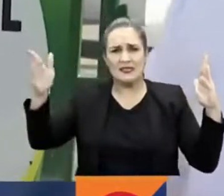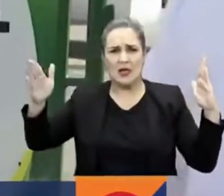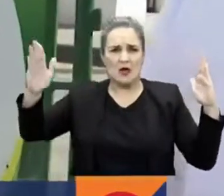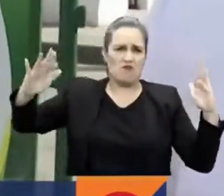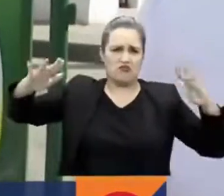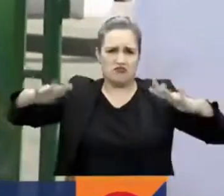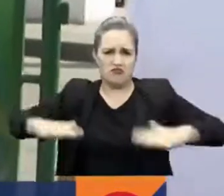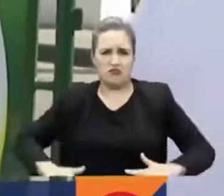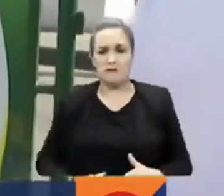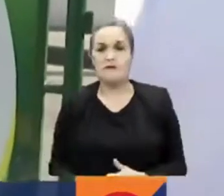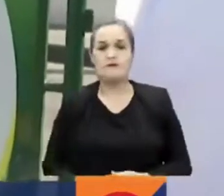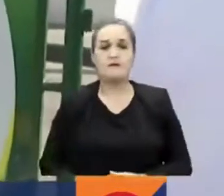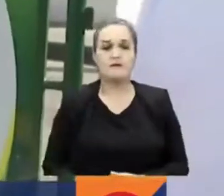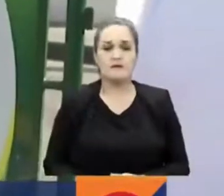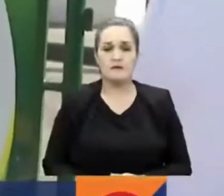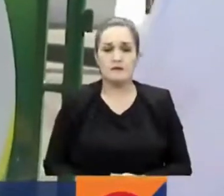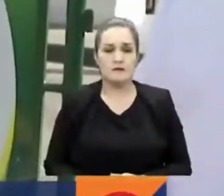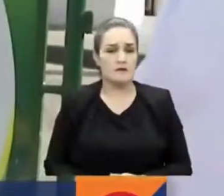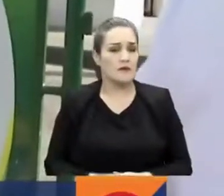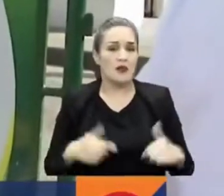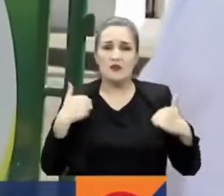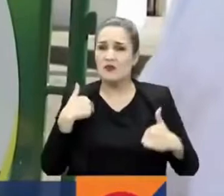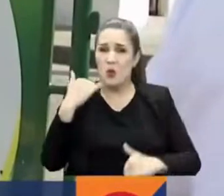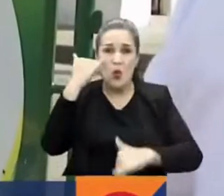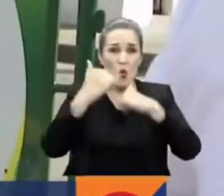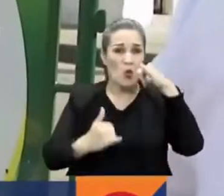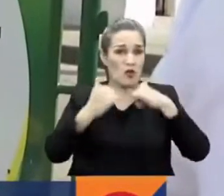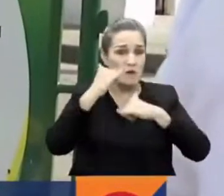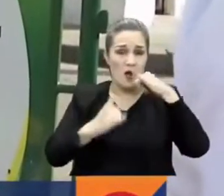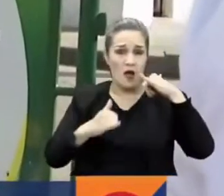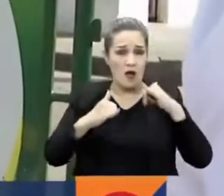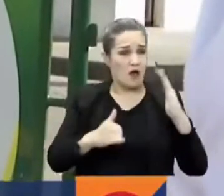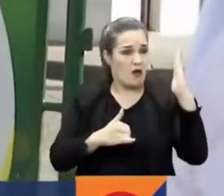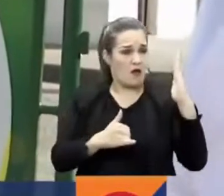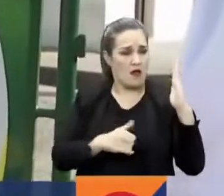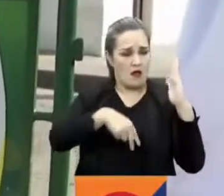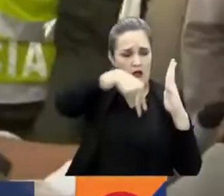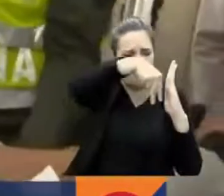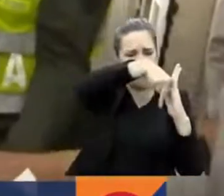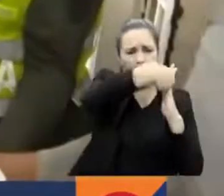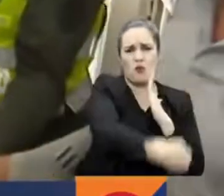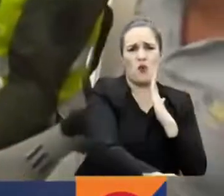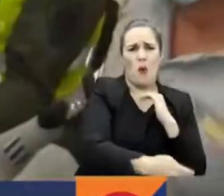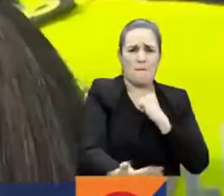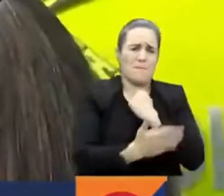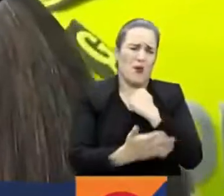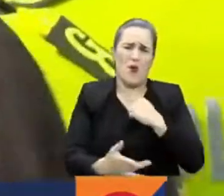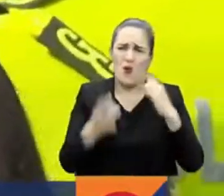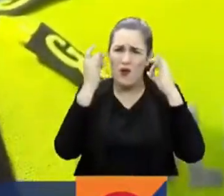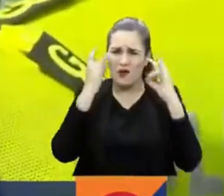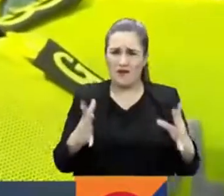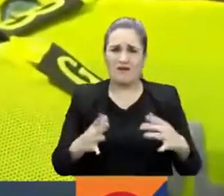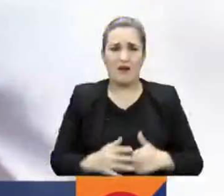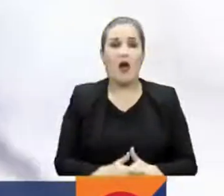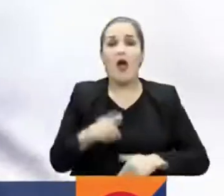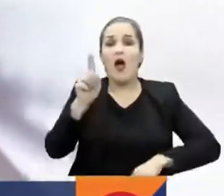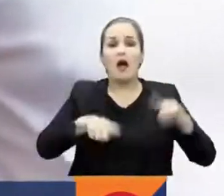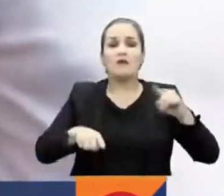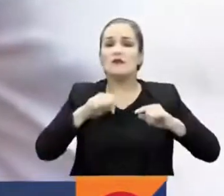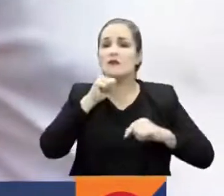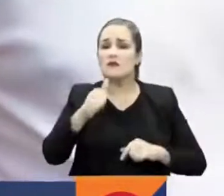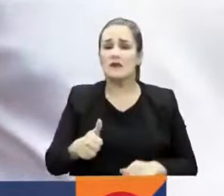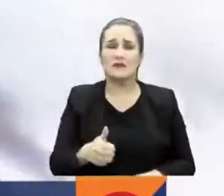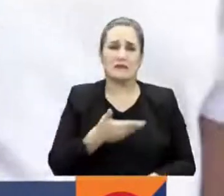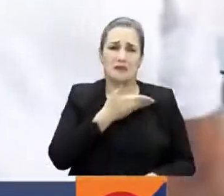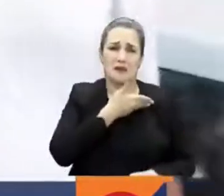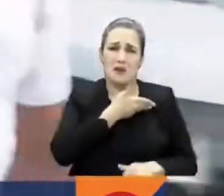se movió y yo me salté de la última tabla. Es horrible. Para otros, el drama fue mayor. Se me murió